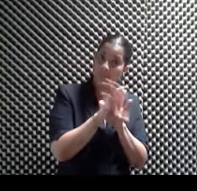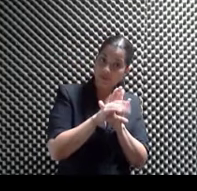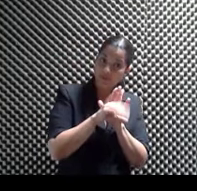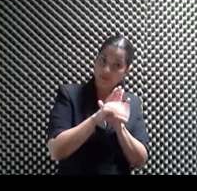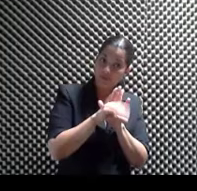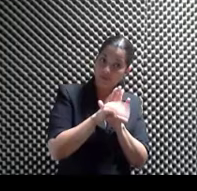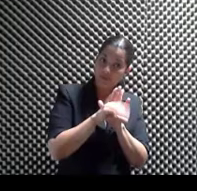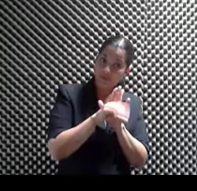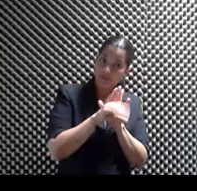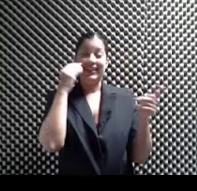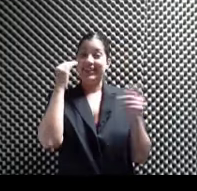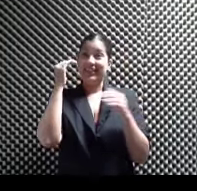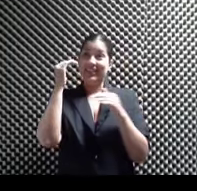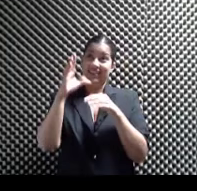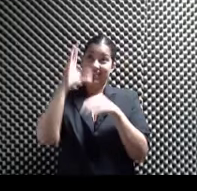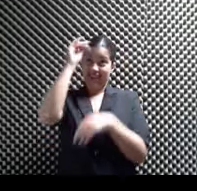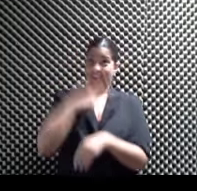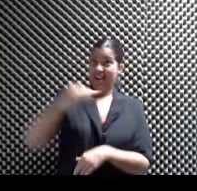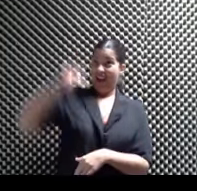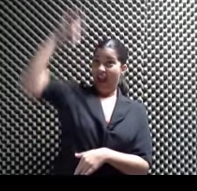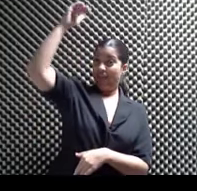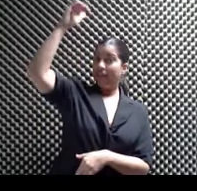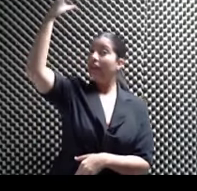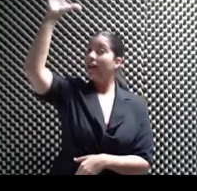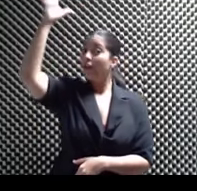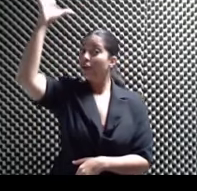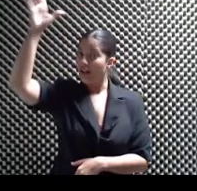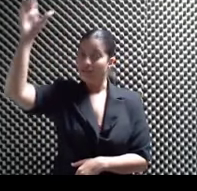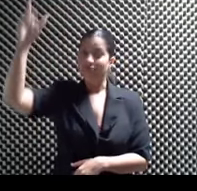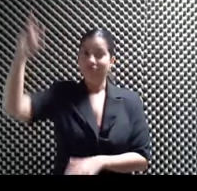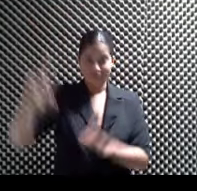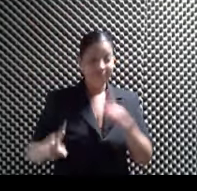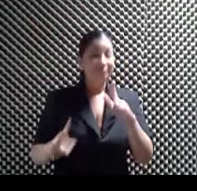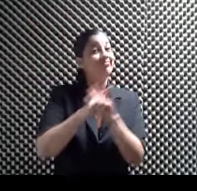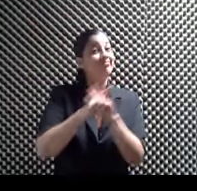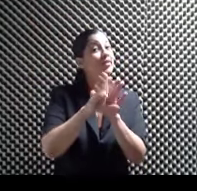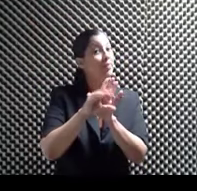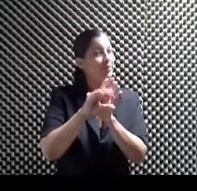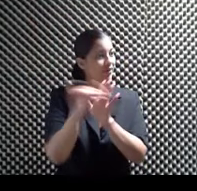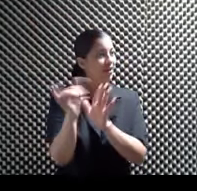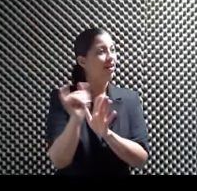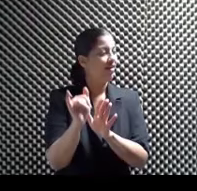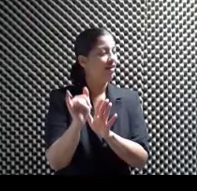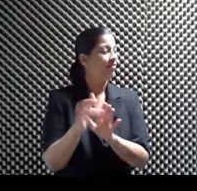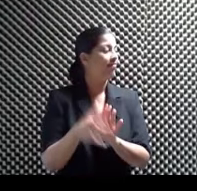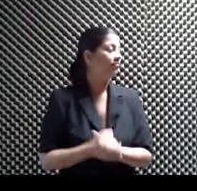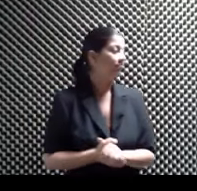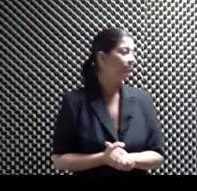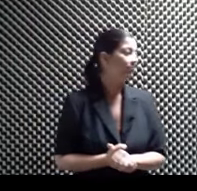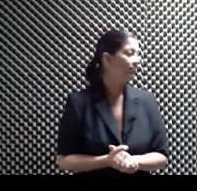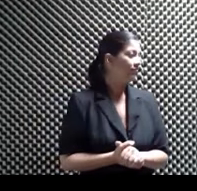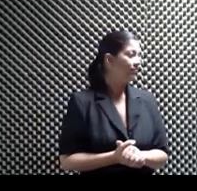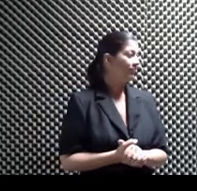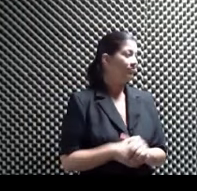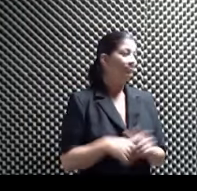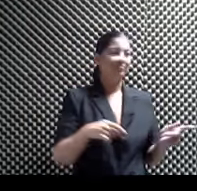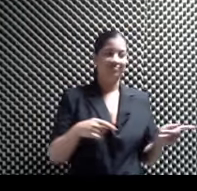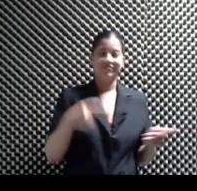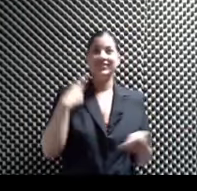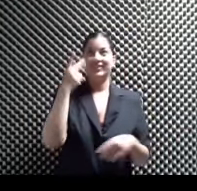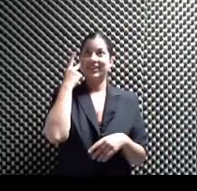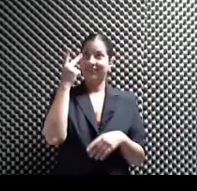en un volki En una escena Es una comedia ¿Un grupo? Sí Bueno Tenía un sonroof Y por ahí salía el